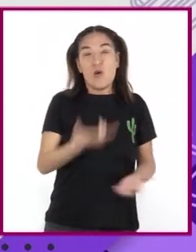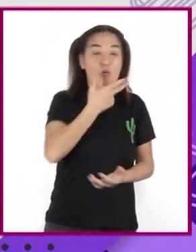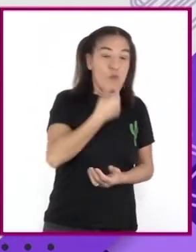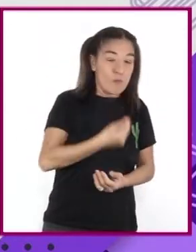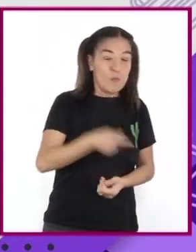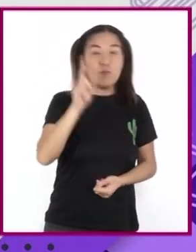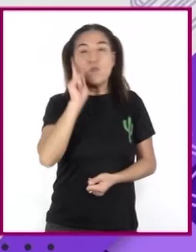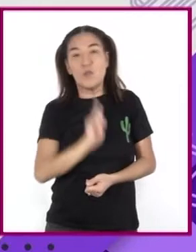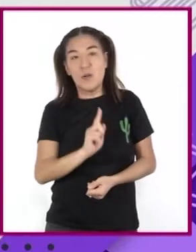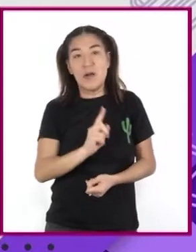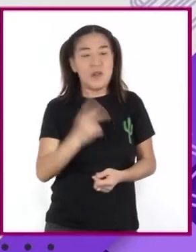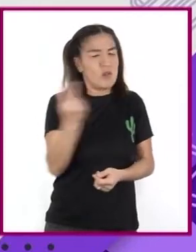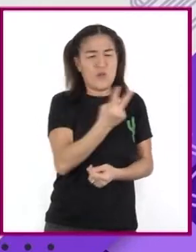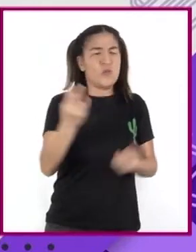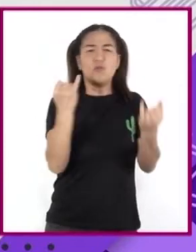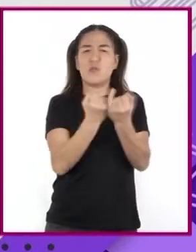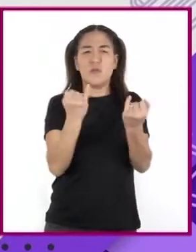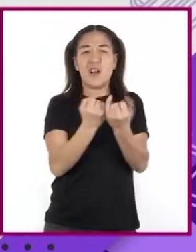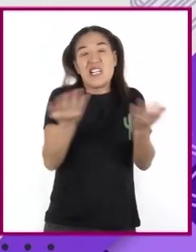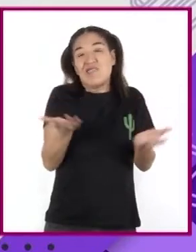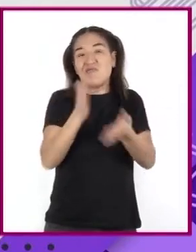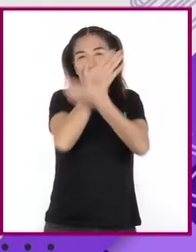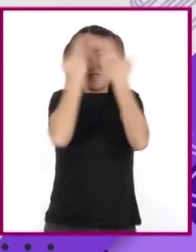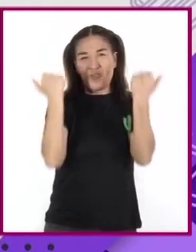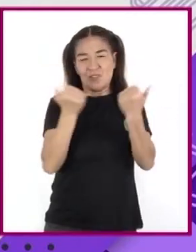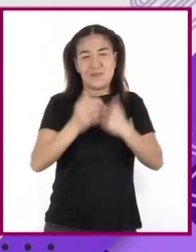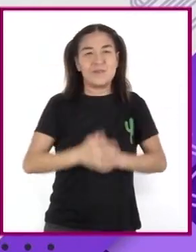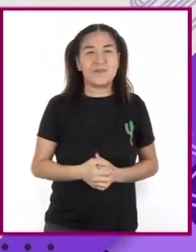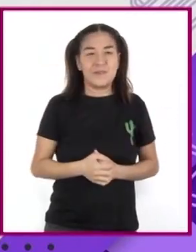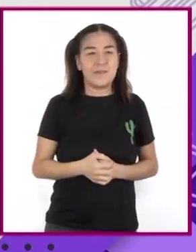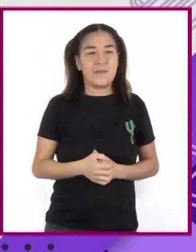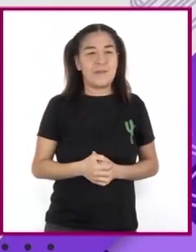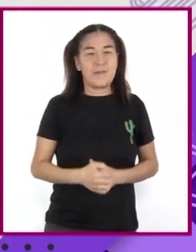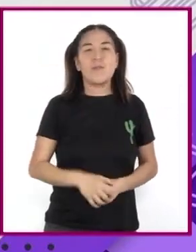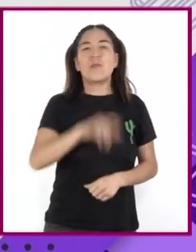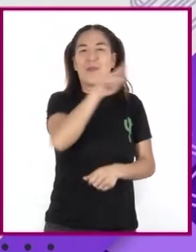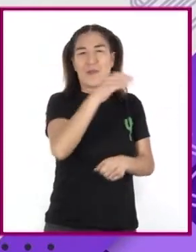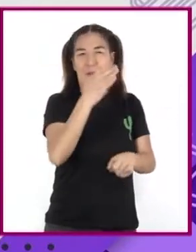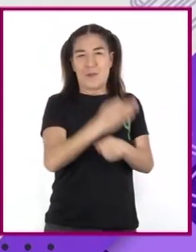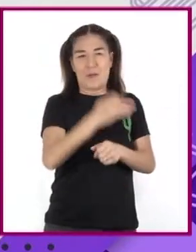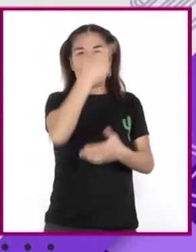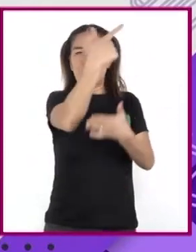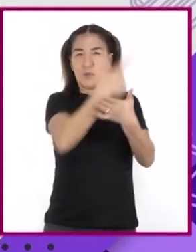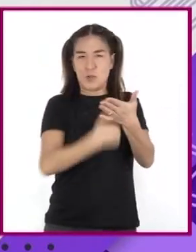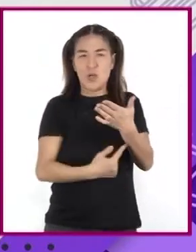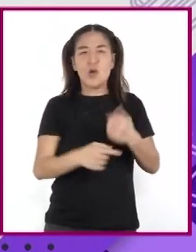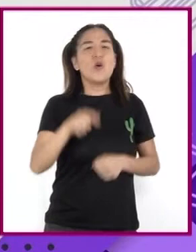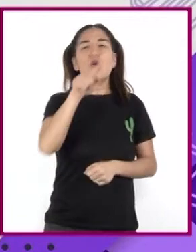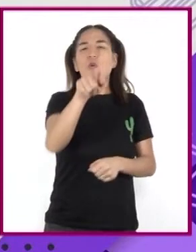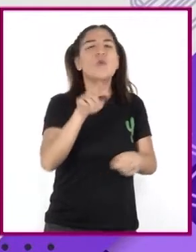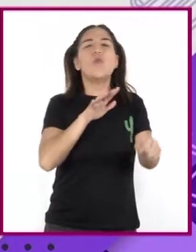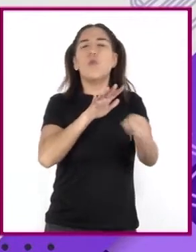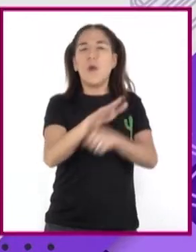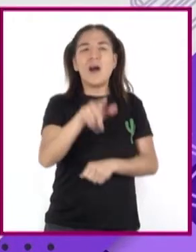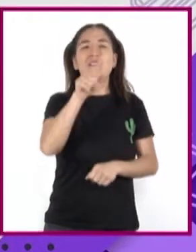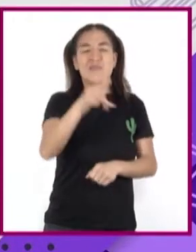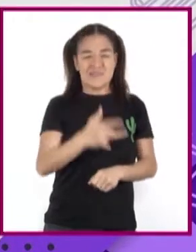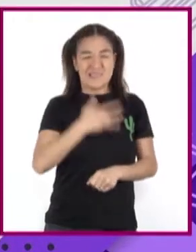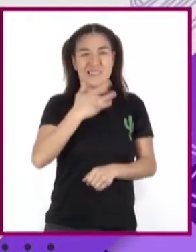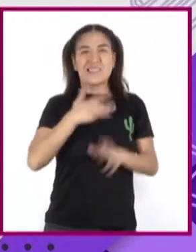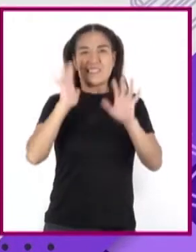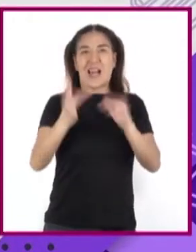hombres? ¿Ambos por igual? No sé. Del siguiente listado, ¿qué situaciones les ha tocado